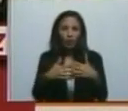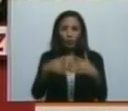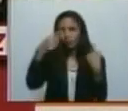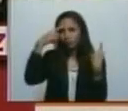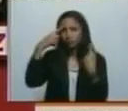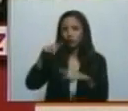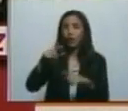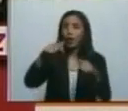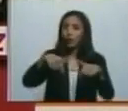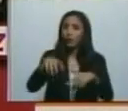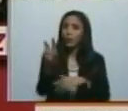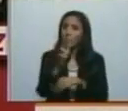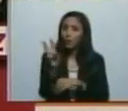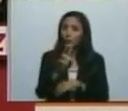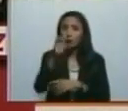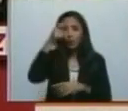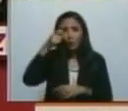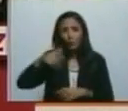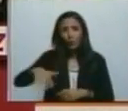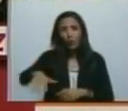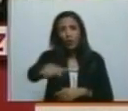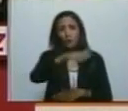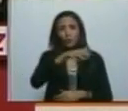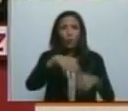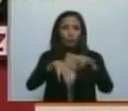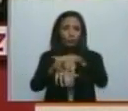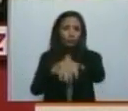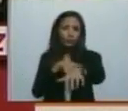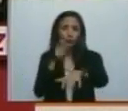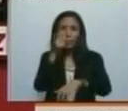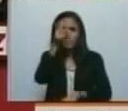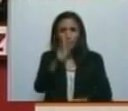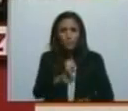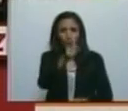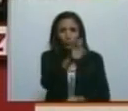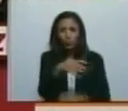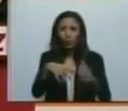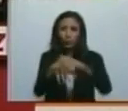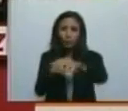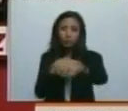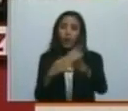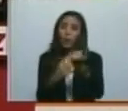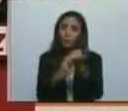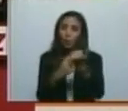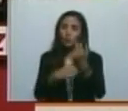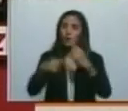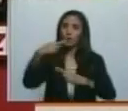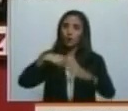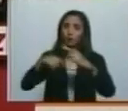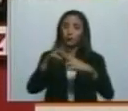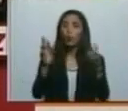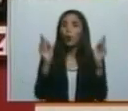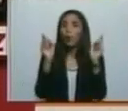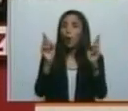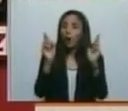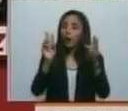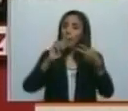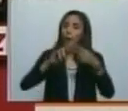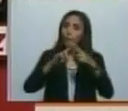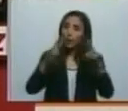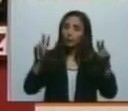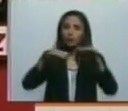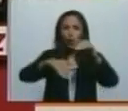pueblo, pero mucho pueblo, mucho pueblo. Ojalá todo sea en paz. Ojalá cuando haya